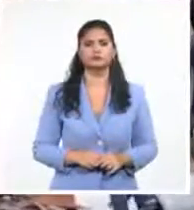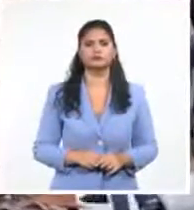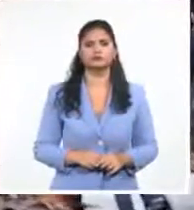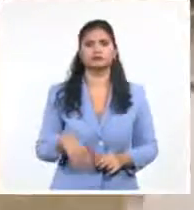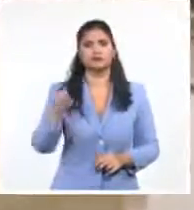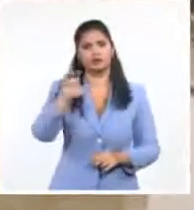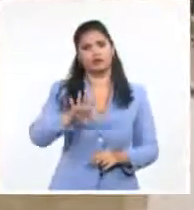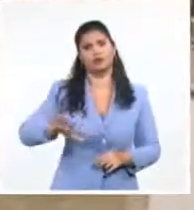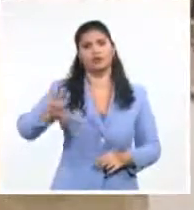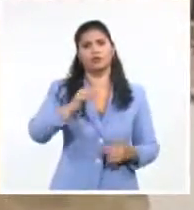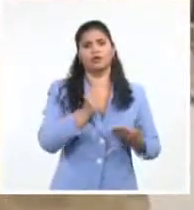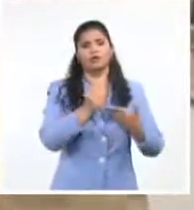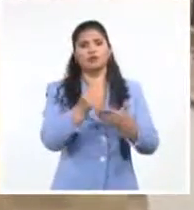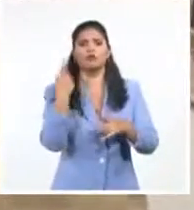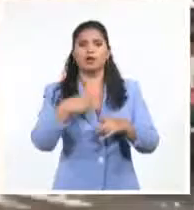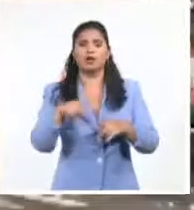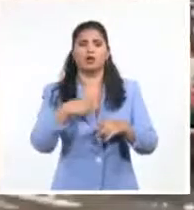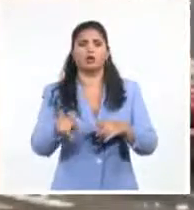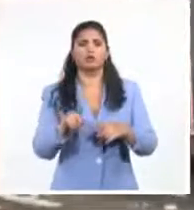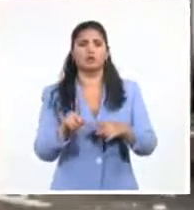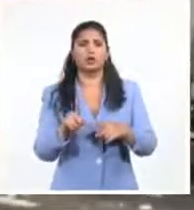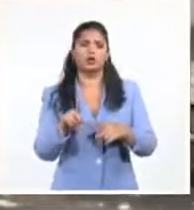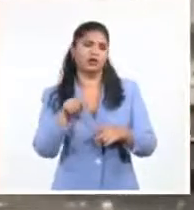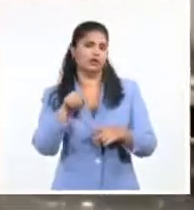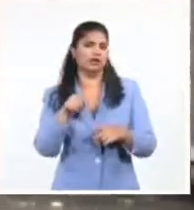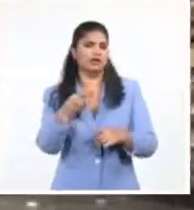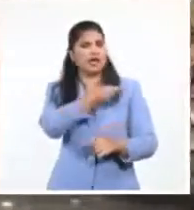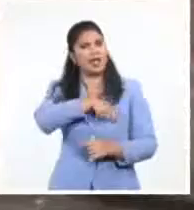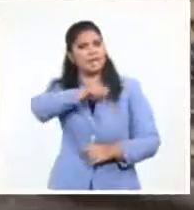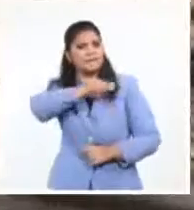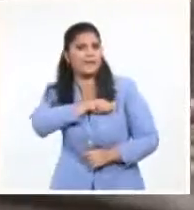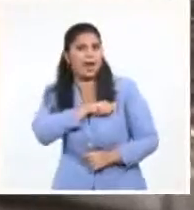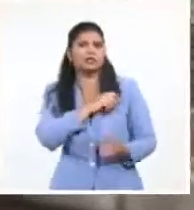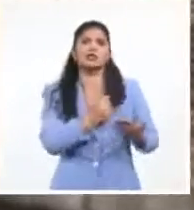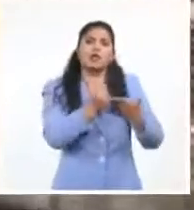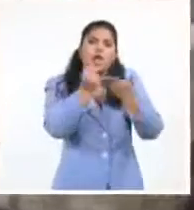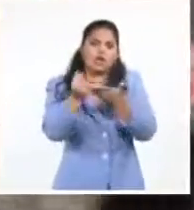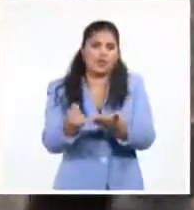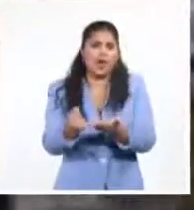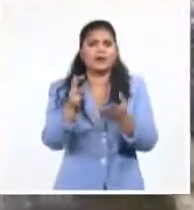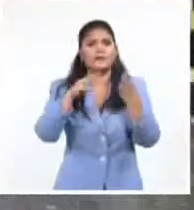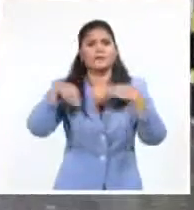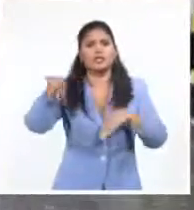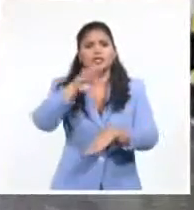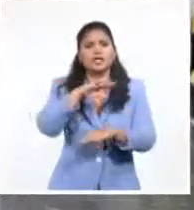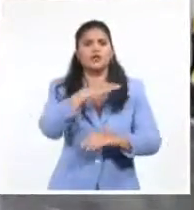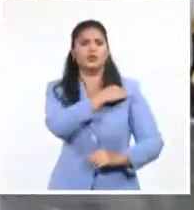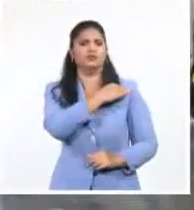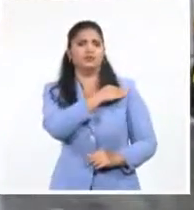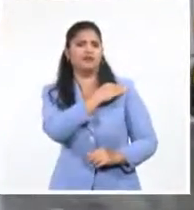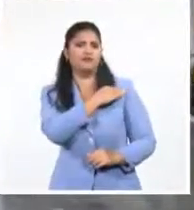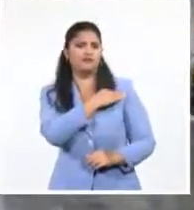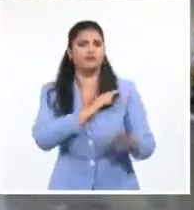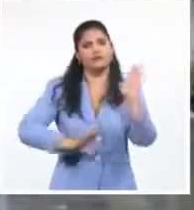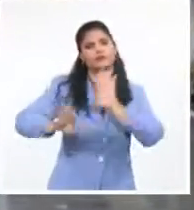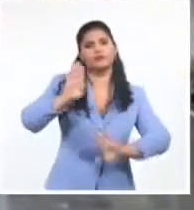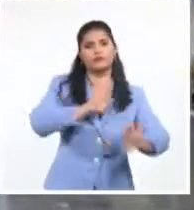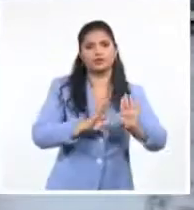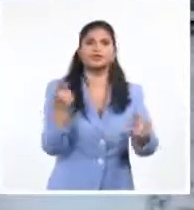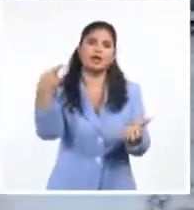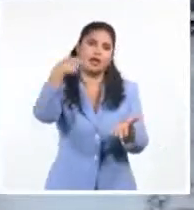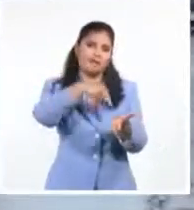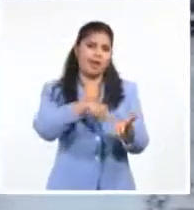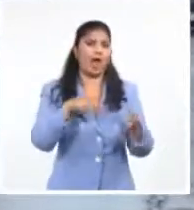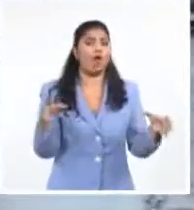anunció el envío de equipos de rescate a Turquía. España activó a través del Ministerio del Interior la unidad militar de emergencias y el equipo de